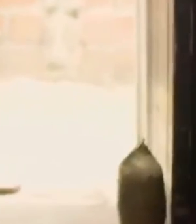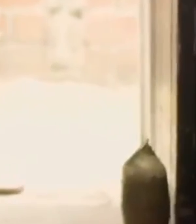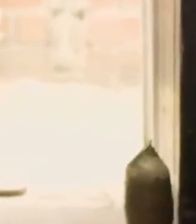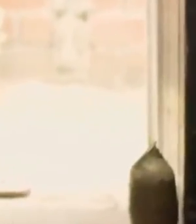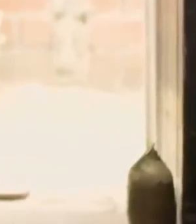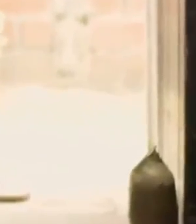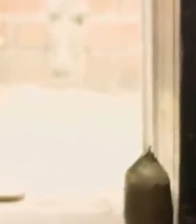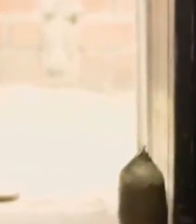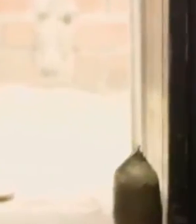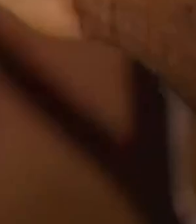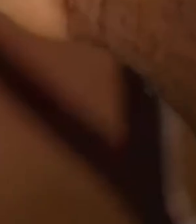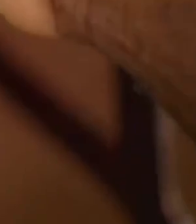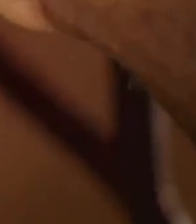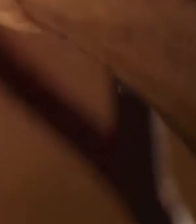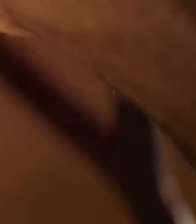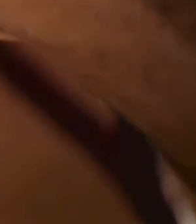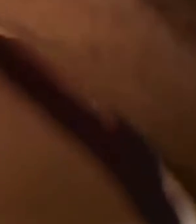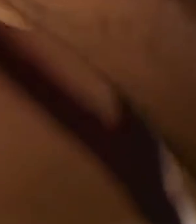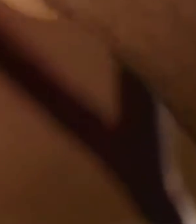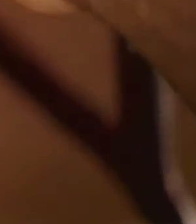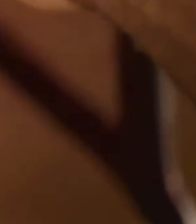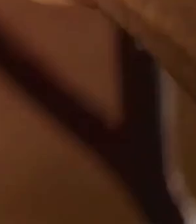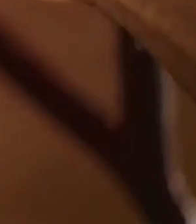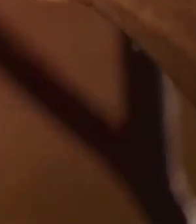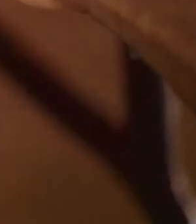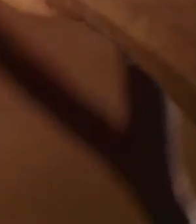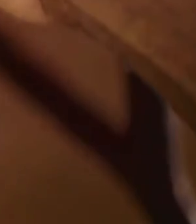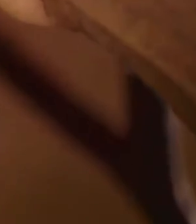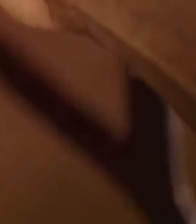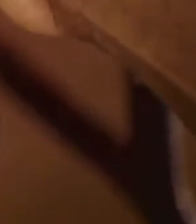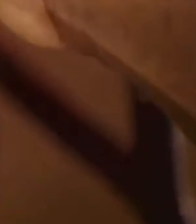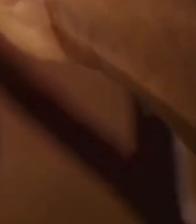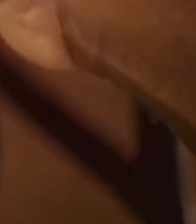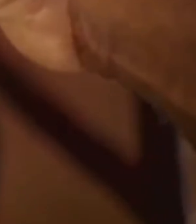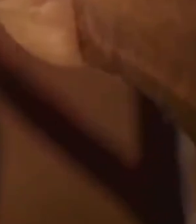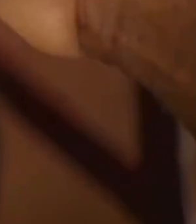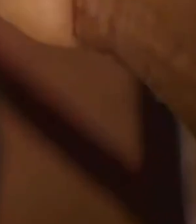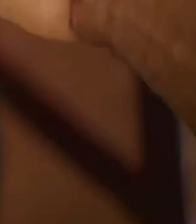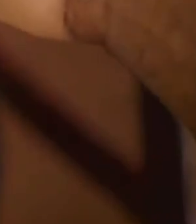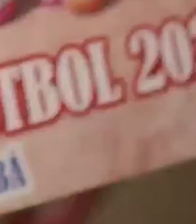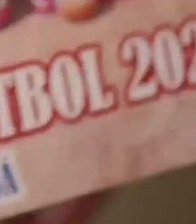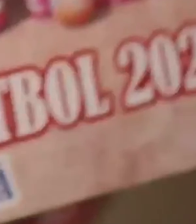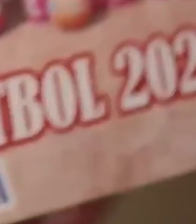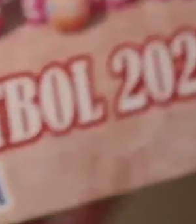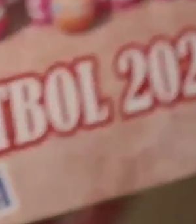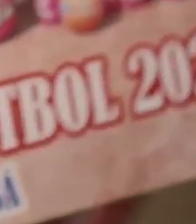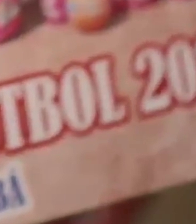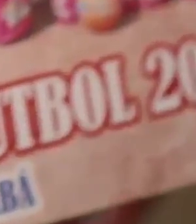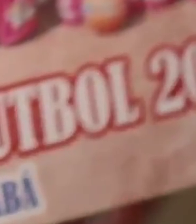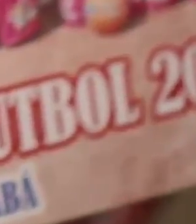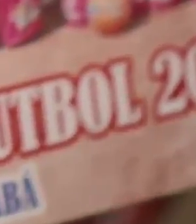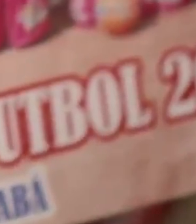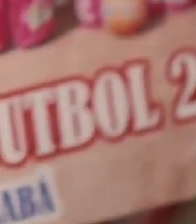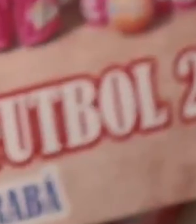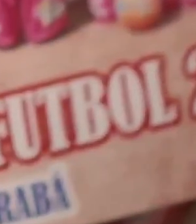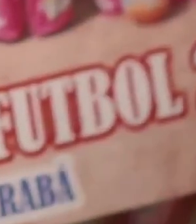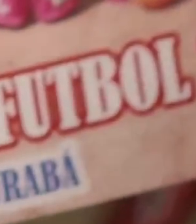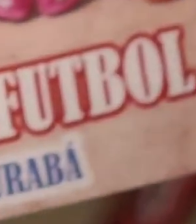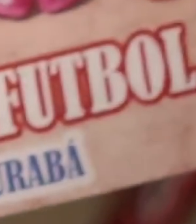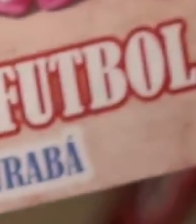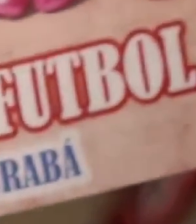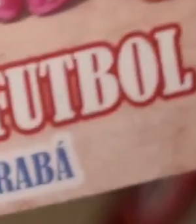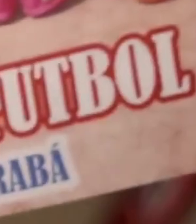En el tiempo que estaba muy violento aquí en Apartador, yo vivía con un tío en el Consejo. Tenía un equipo que